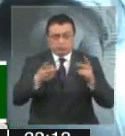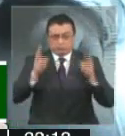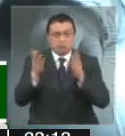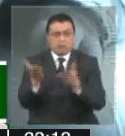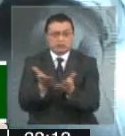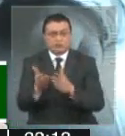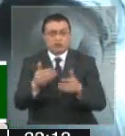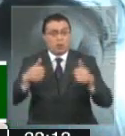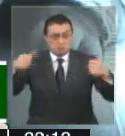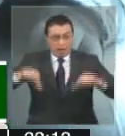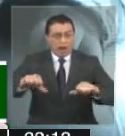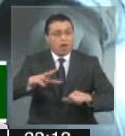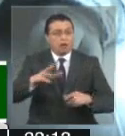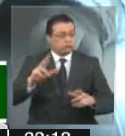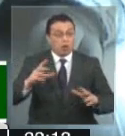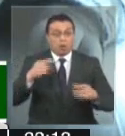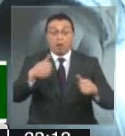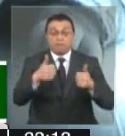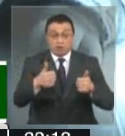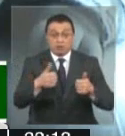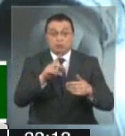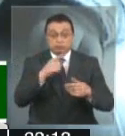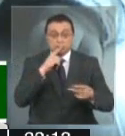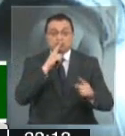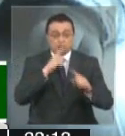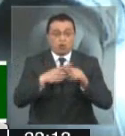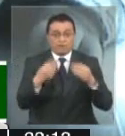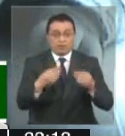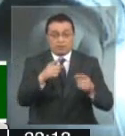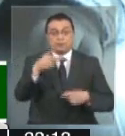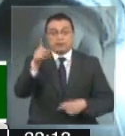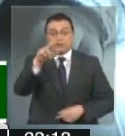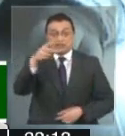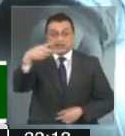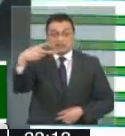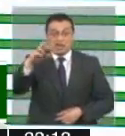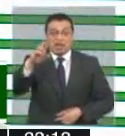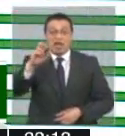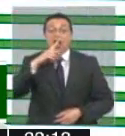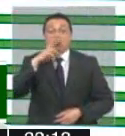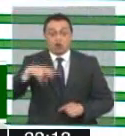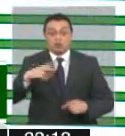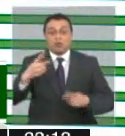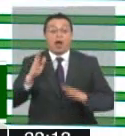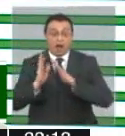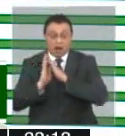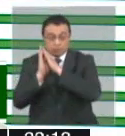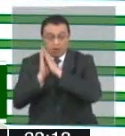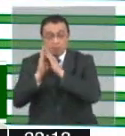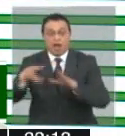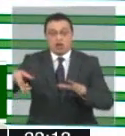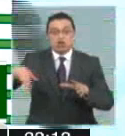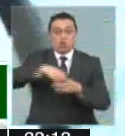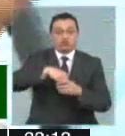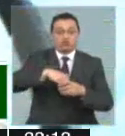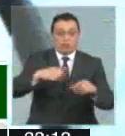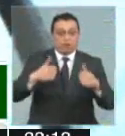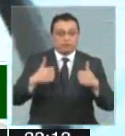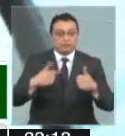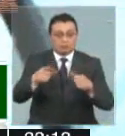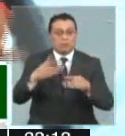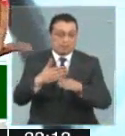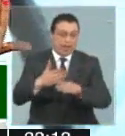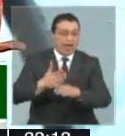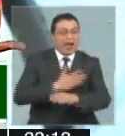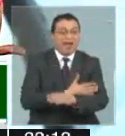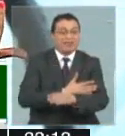servicios cuando lo hacen mal y tampoco tenemos ningún problema en nombrarlos cuando lo hacen bien. Sheraton tiene habitaciones inclusivas y es una política que estaba previa